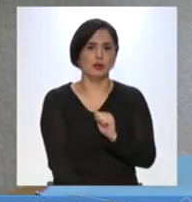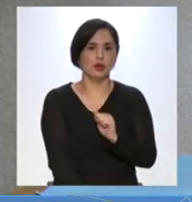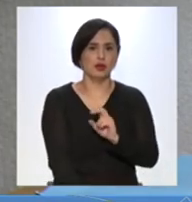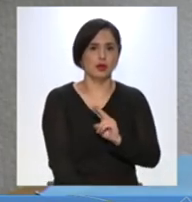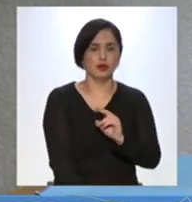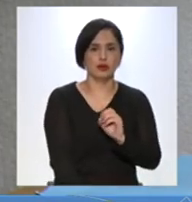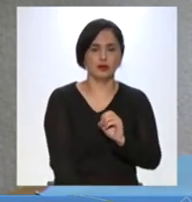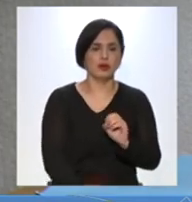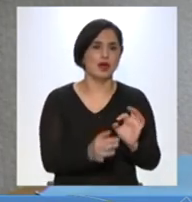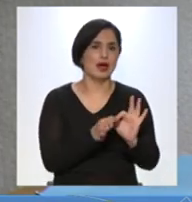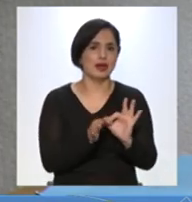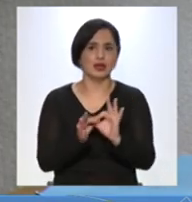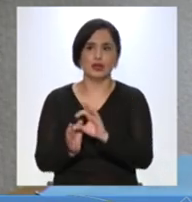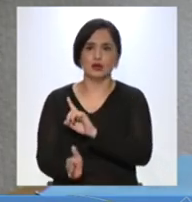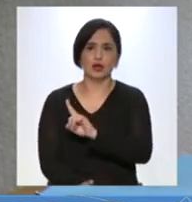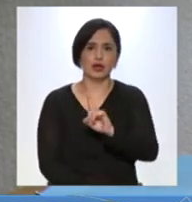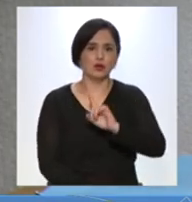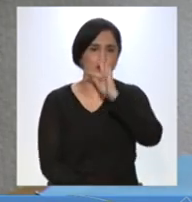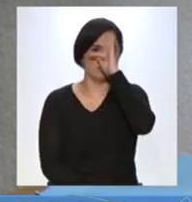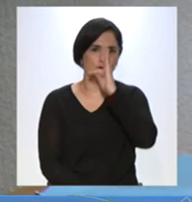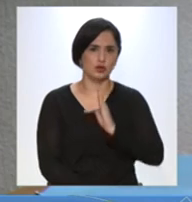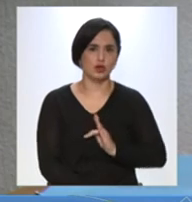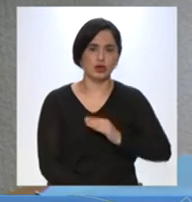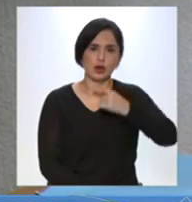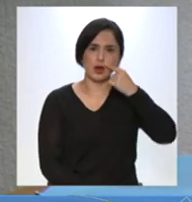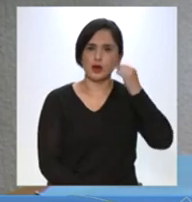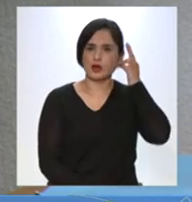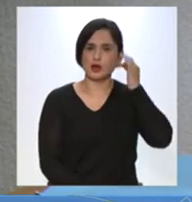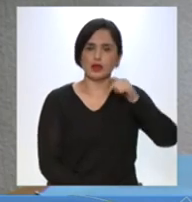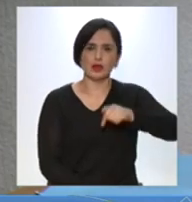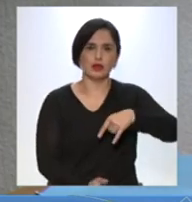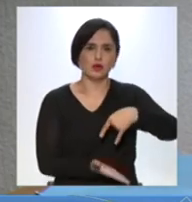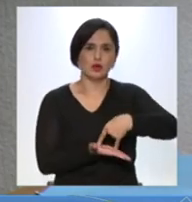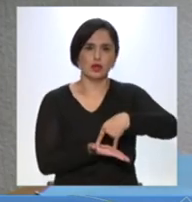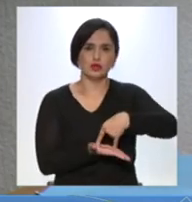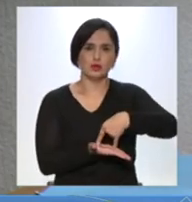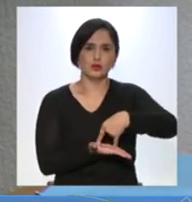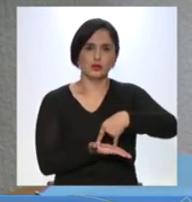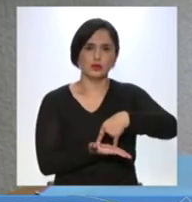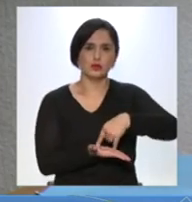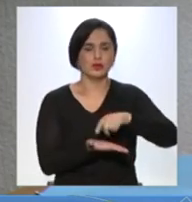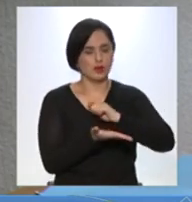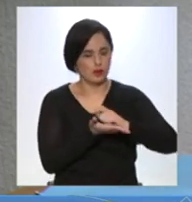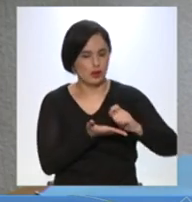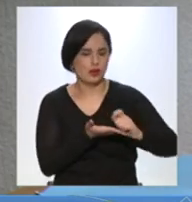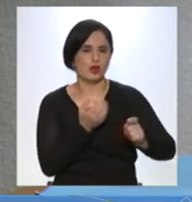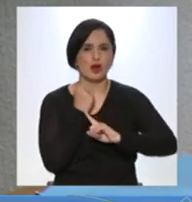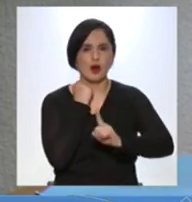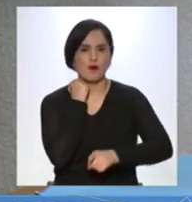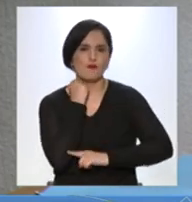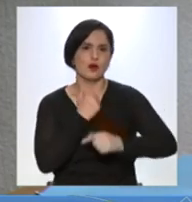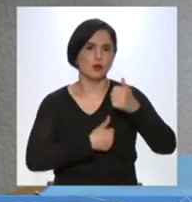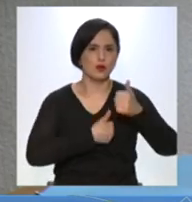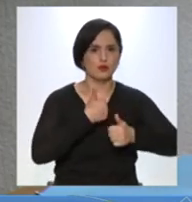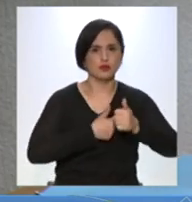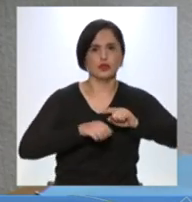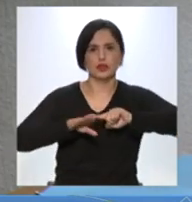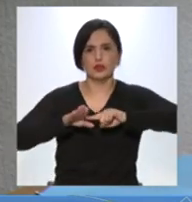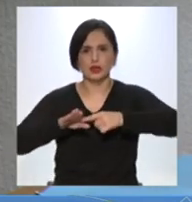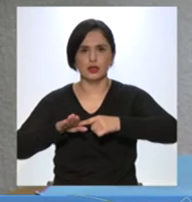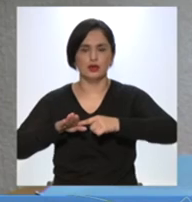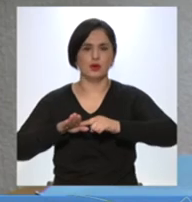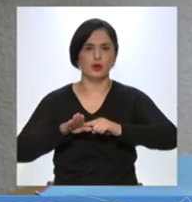Agradezco también a todos y a cada uno de los funcionarios y funcionarias de este Congreso, secretarios, abogados, profesionales,